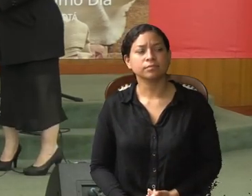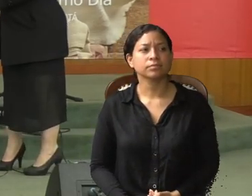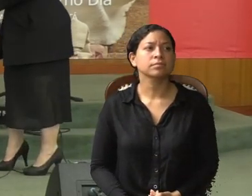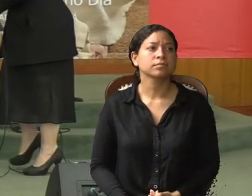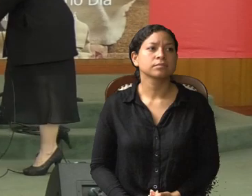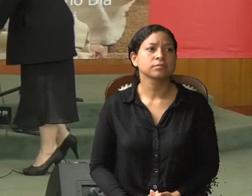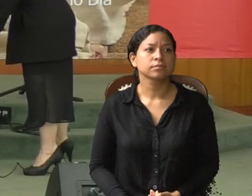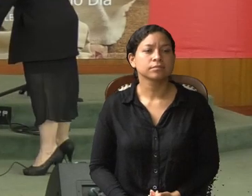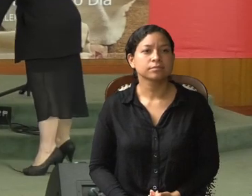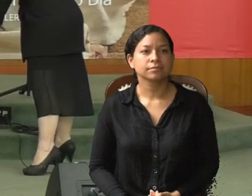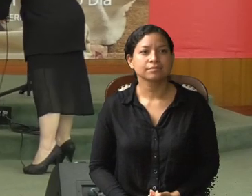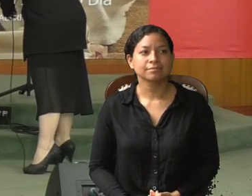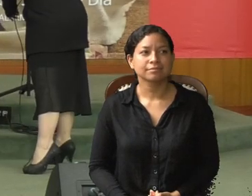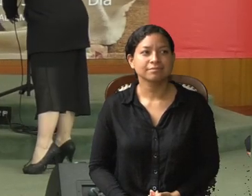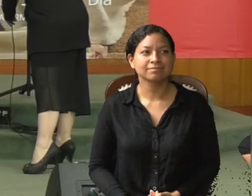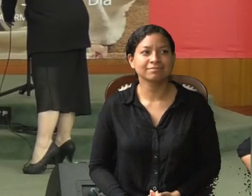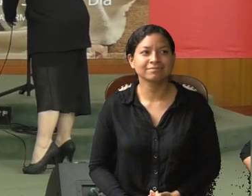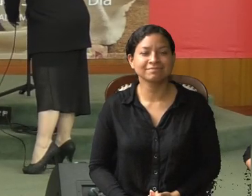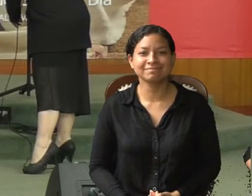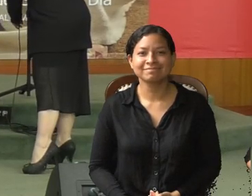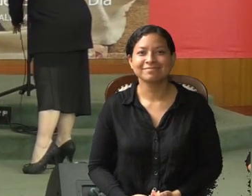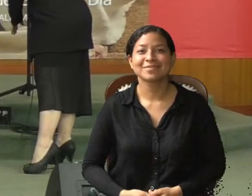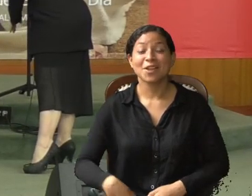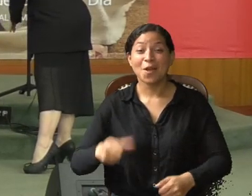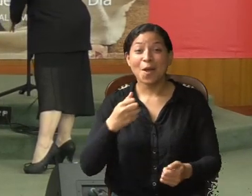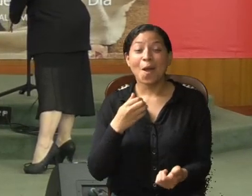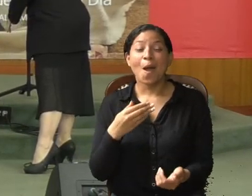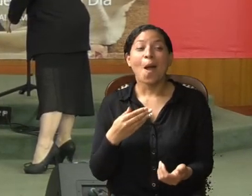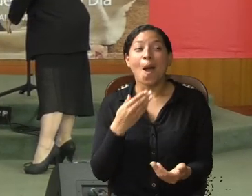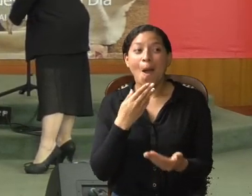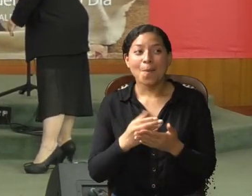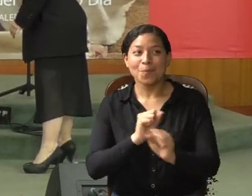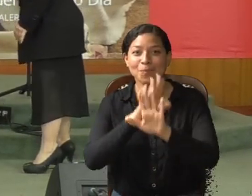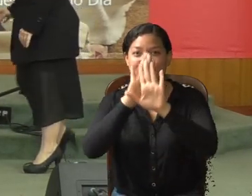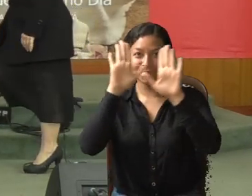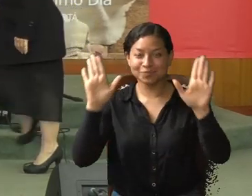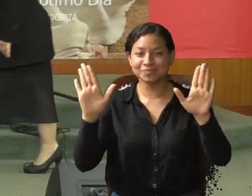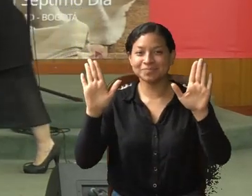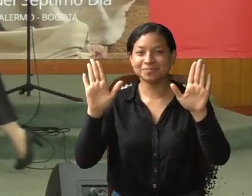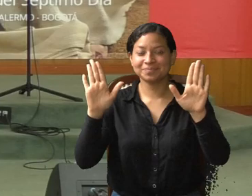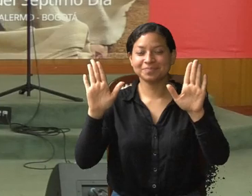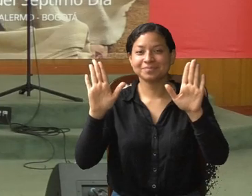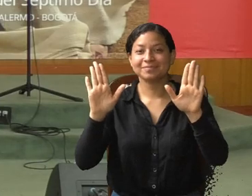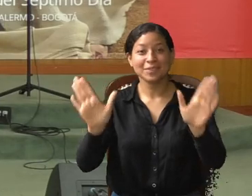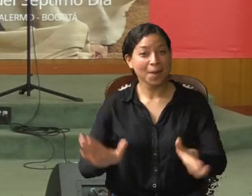Podemos tomar asiento. Muy buenos días para cada uno de ustedes. ¿Cómo están?